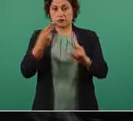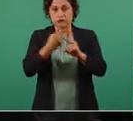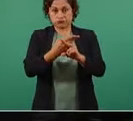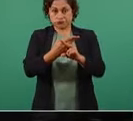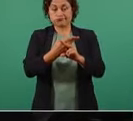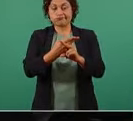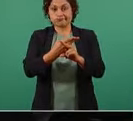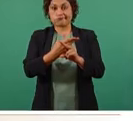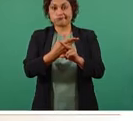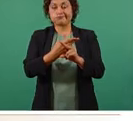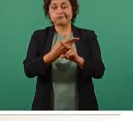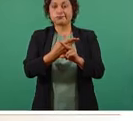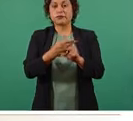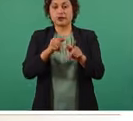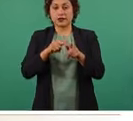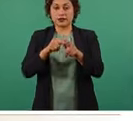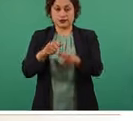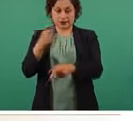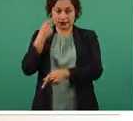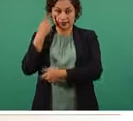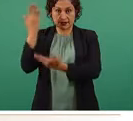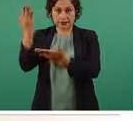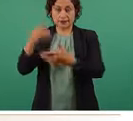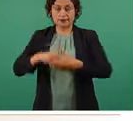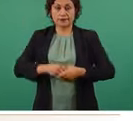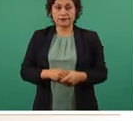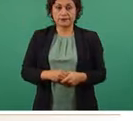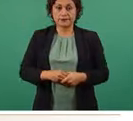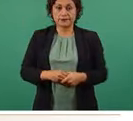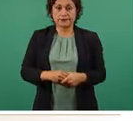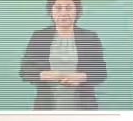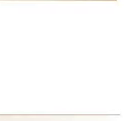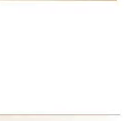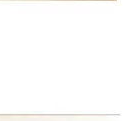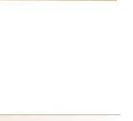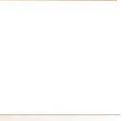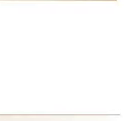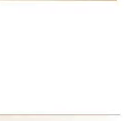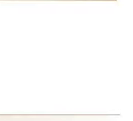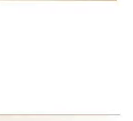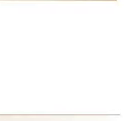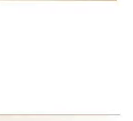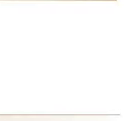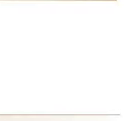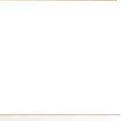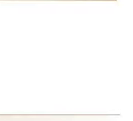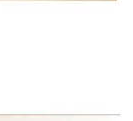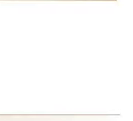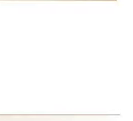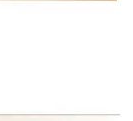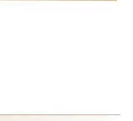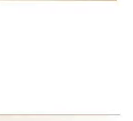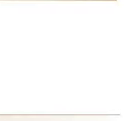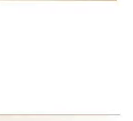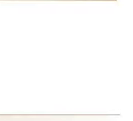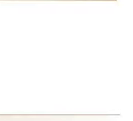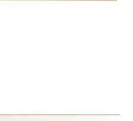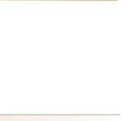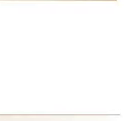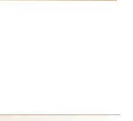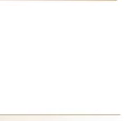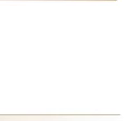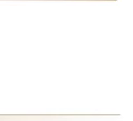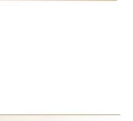se sigue conteniendo la tendencia al alza del homicidio doloso durante la presente administración, y de